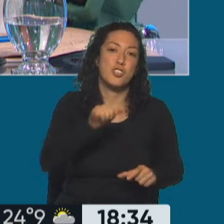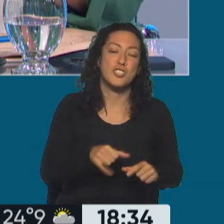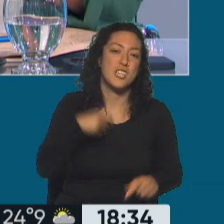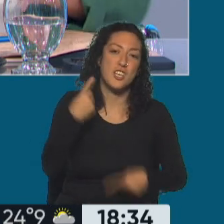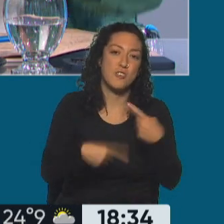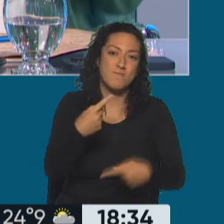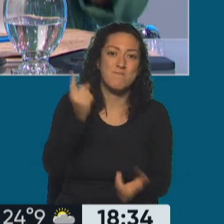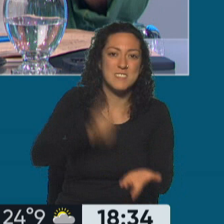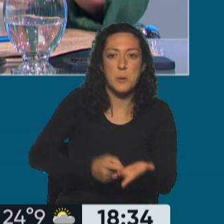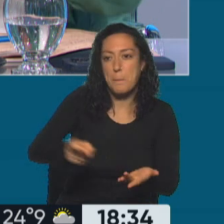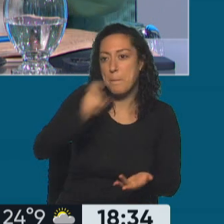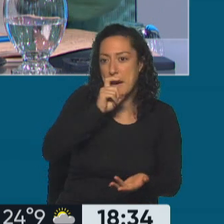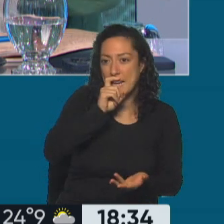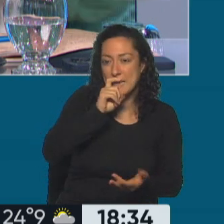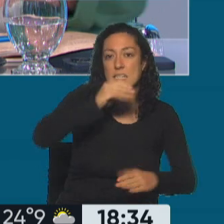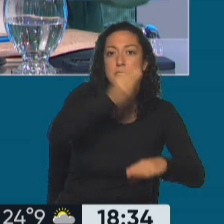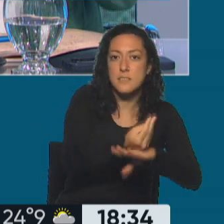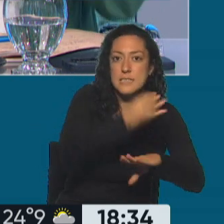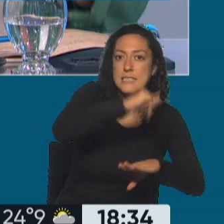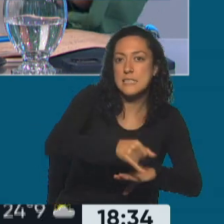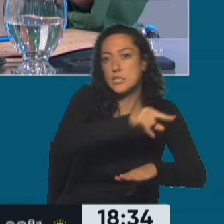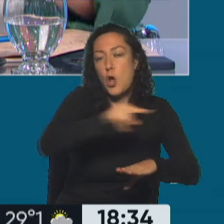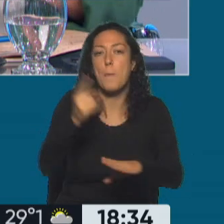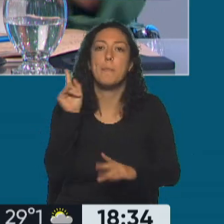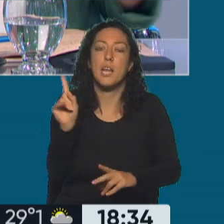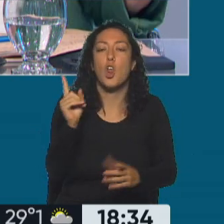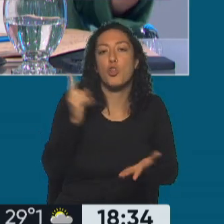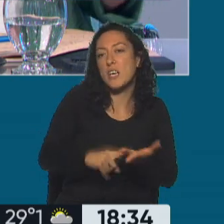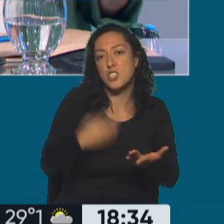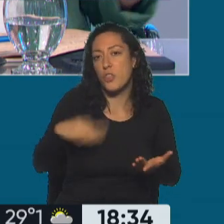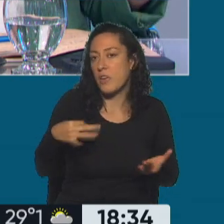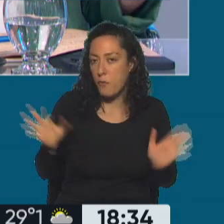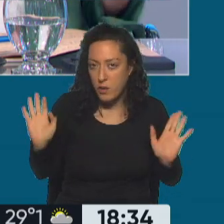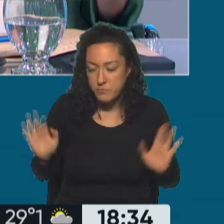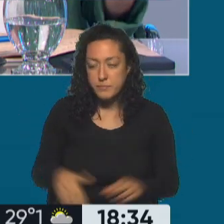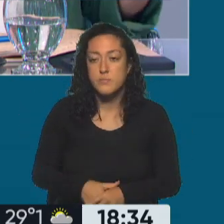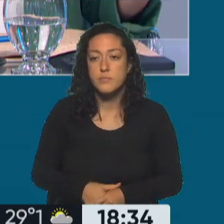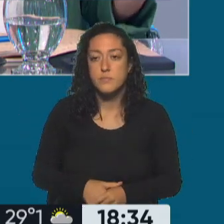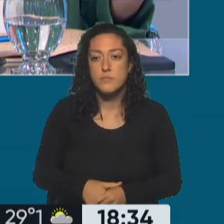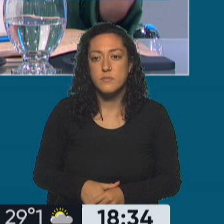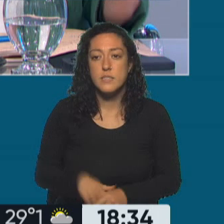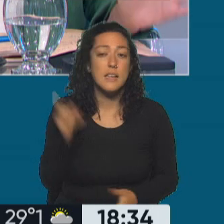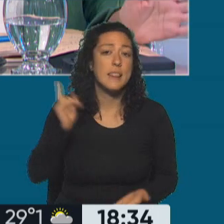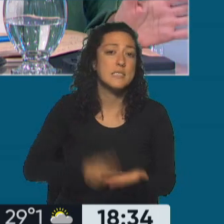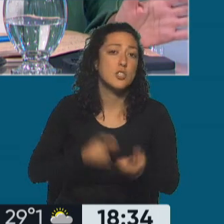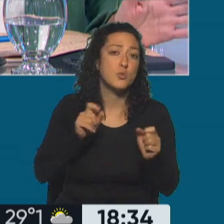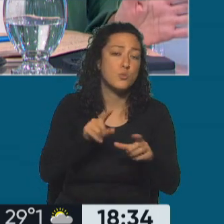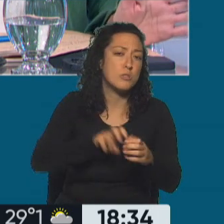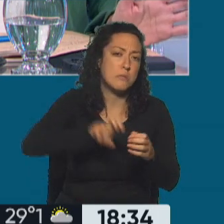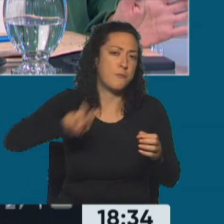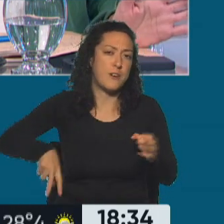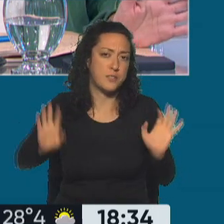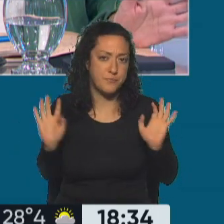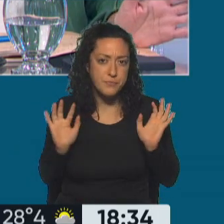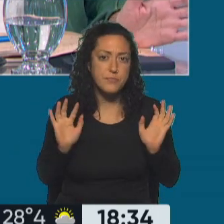decisión de macri que juegue o que no juegue pero que se decida y me parece que bueno lo que primó es una decisión de dar un paso al costado